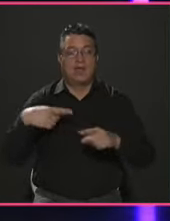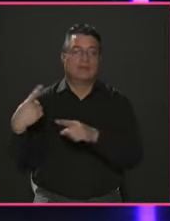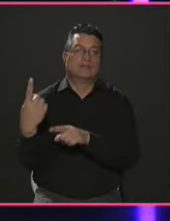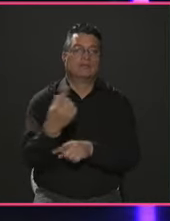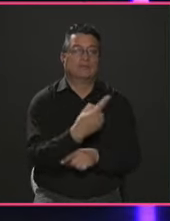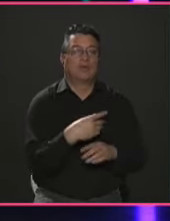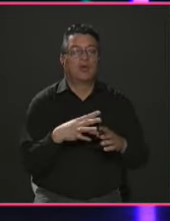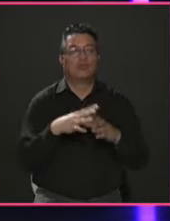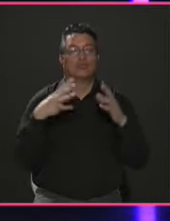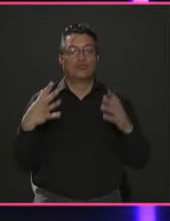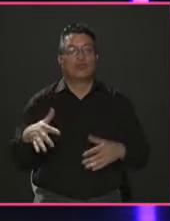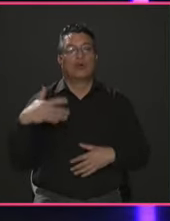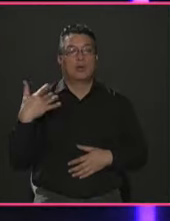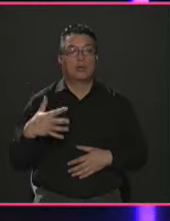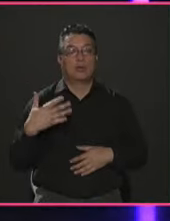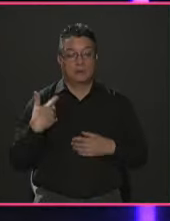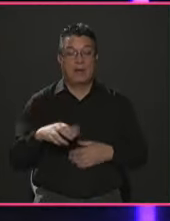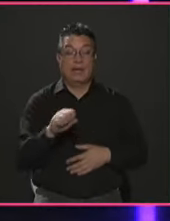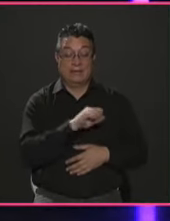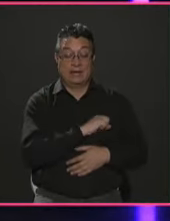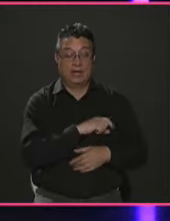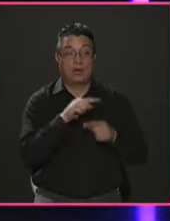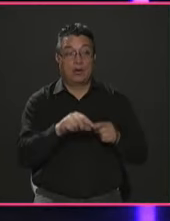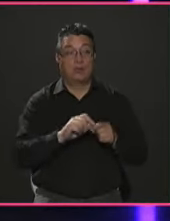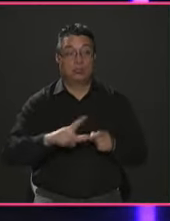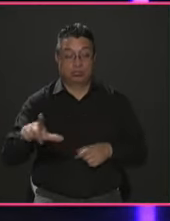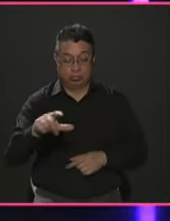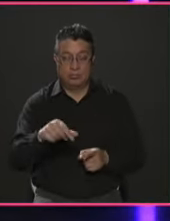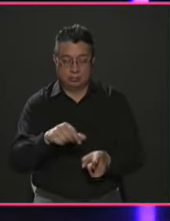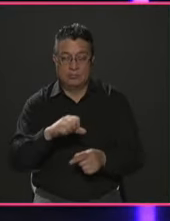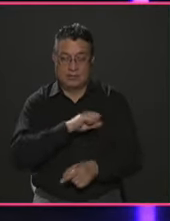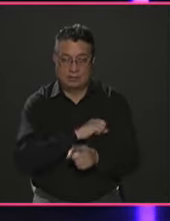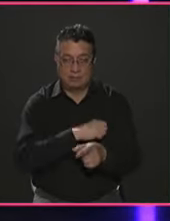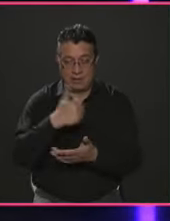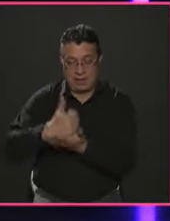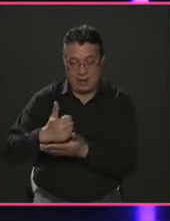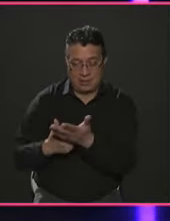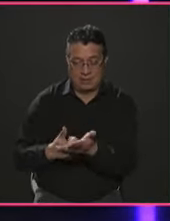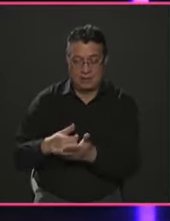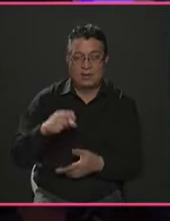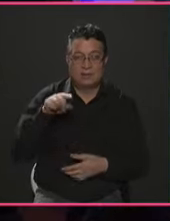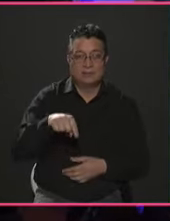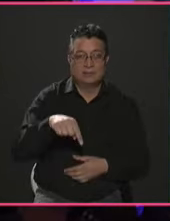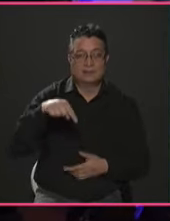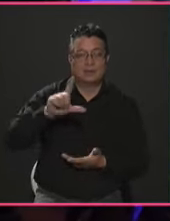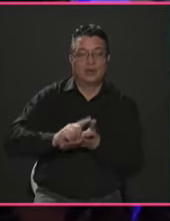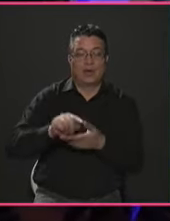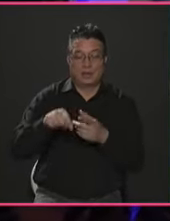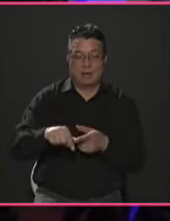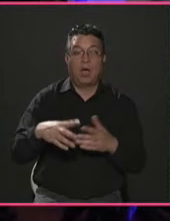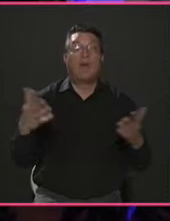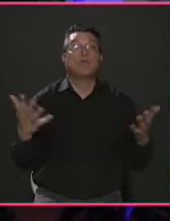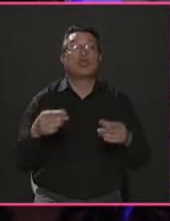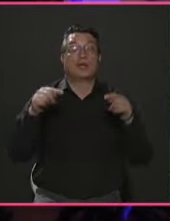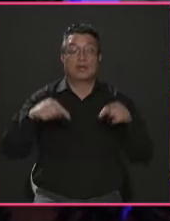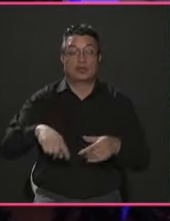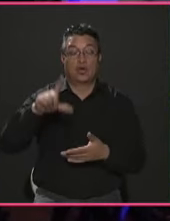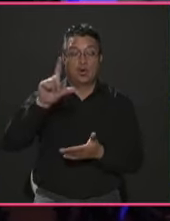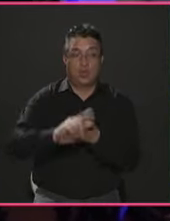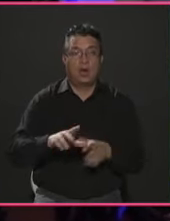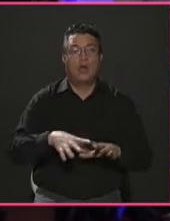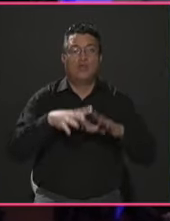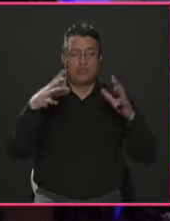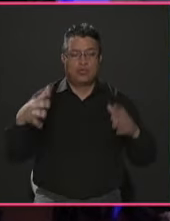tan importante y lo hacemos desde Santiago alcaldesa desde el seina porque quemos sin lugar a dudas que de este lugar un lugar